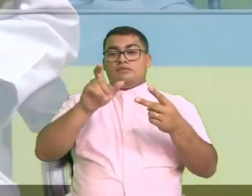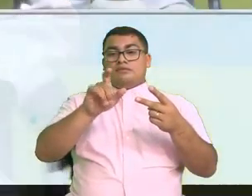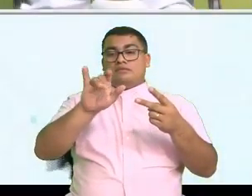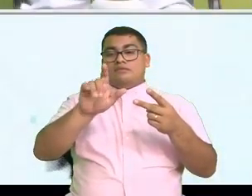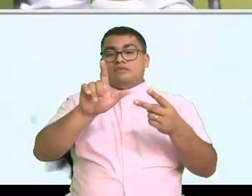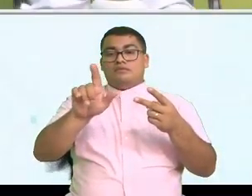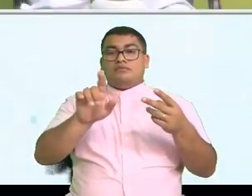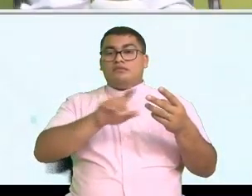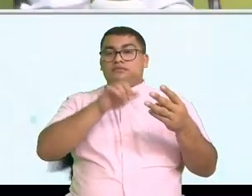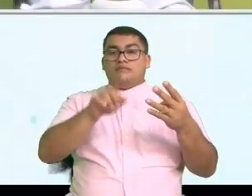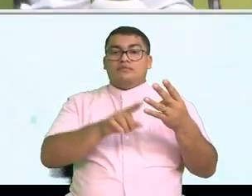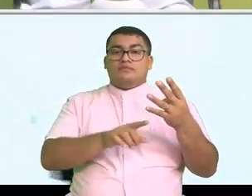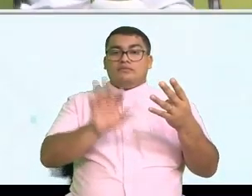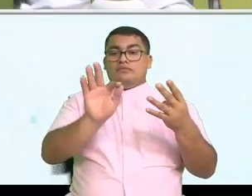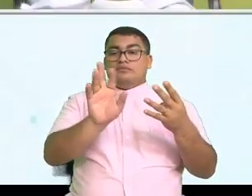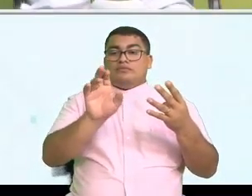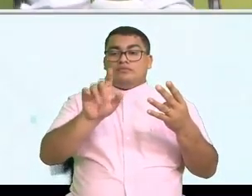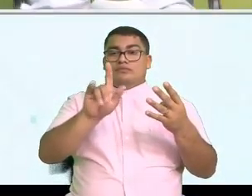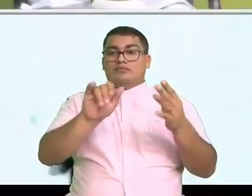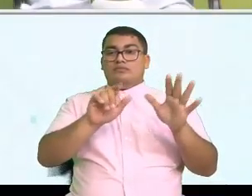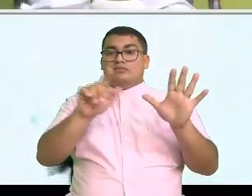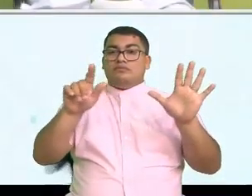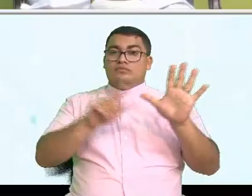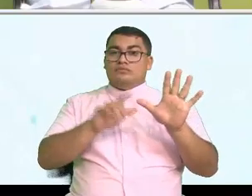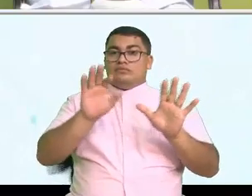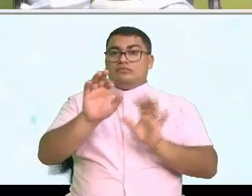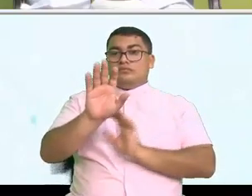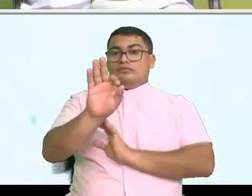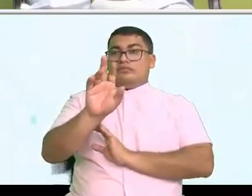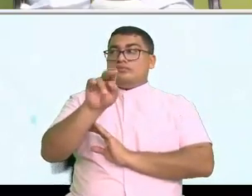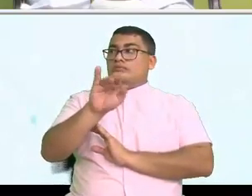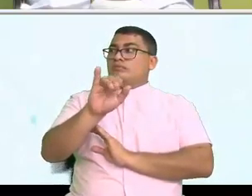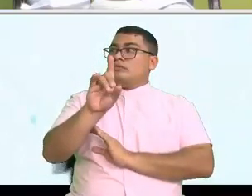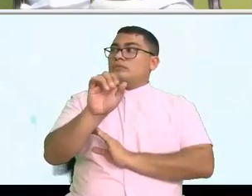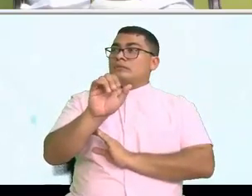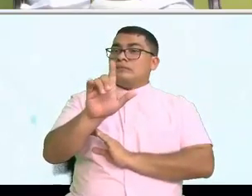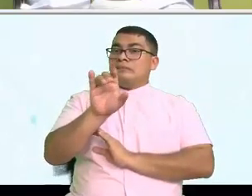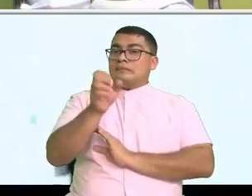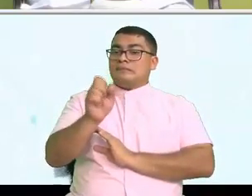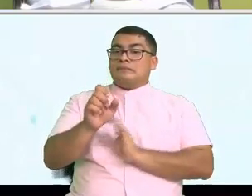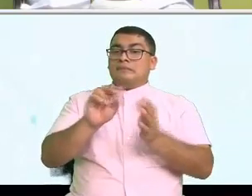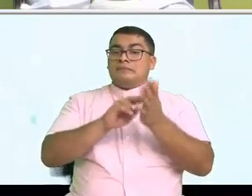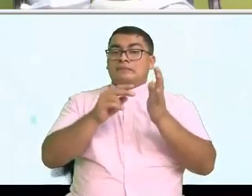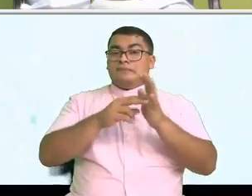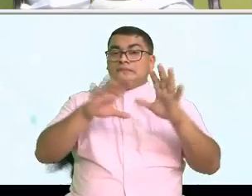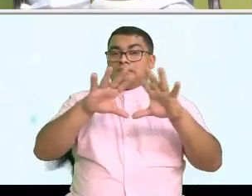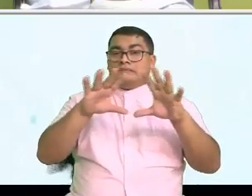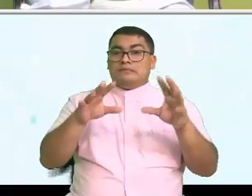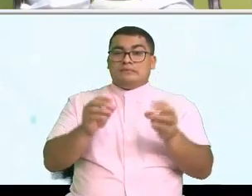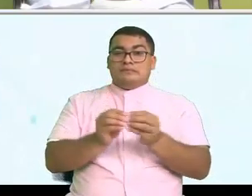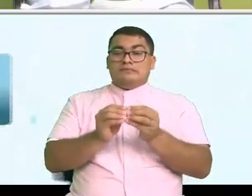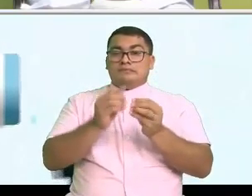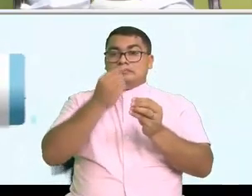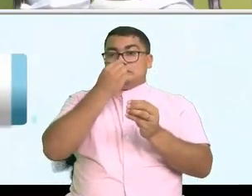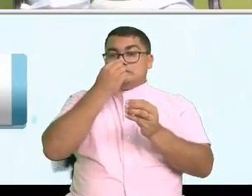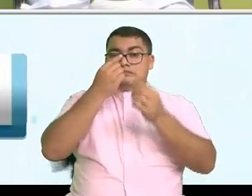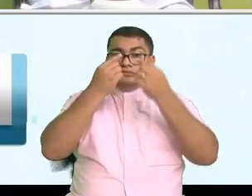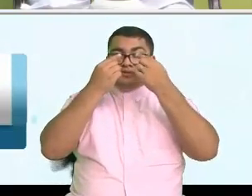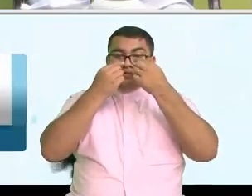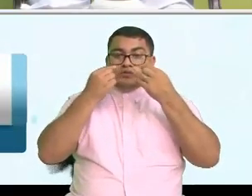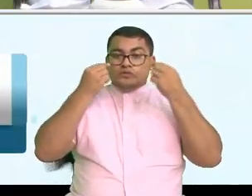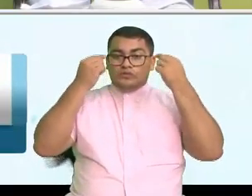2 frontales y 2 esfenoidales. Entonces, eso suman la cantidad de cavidades que nosotros